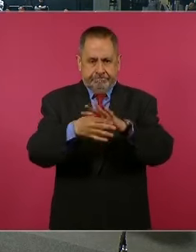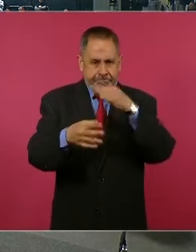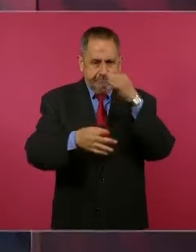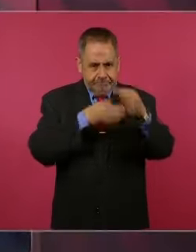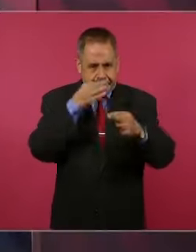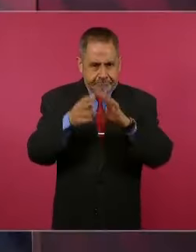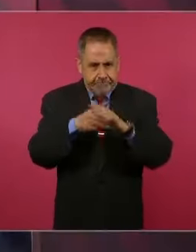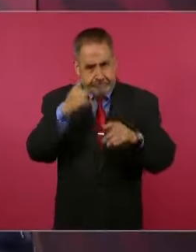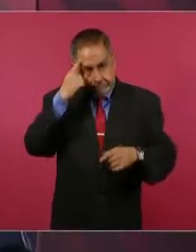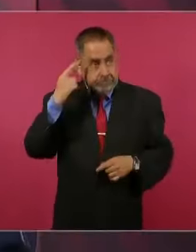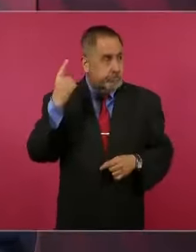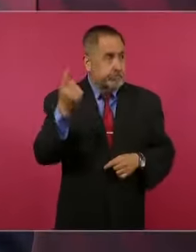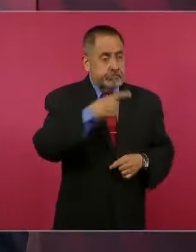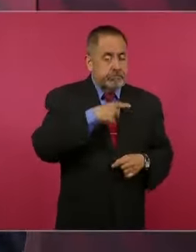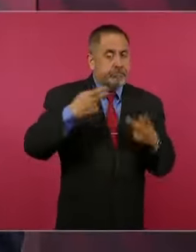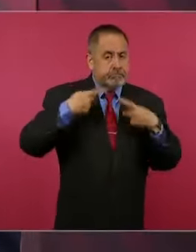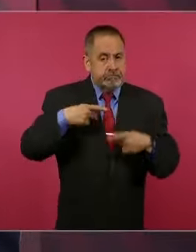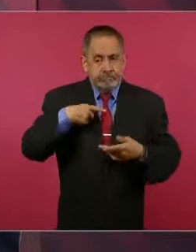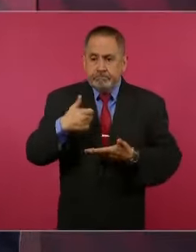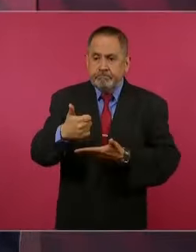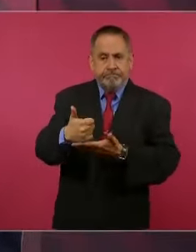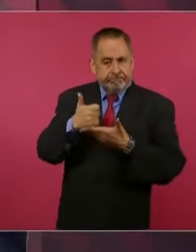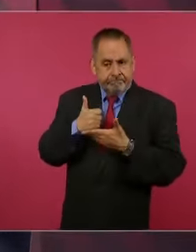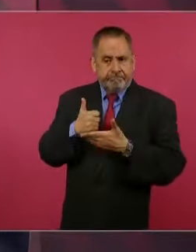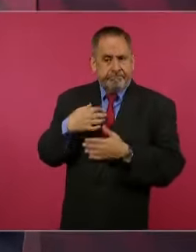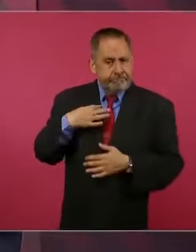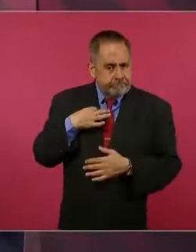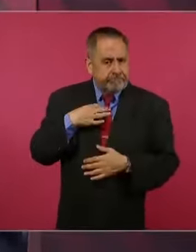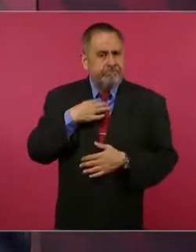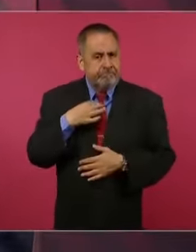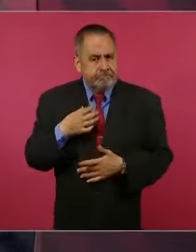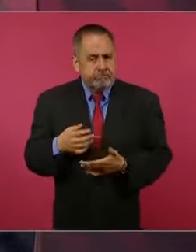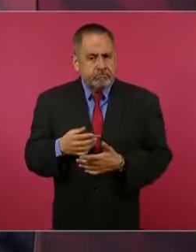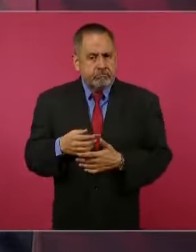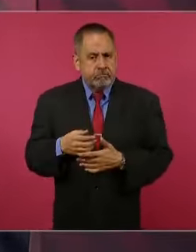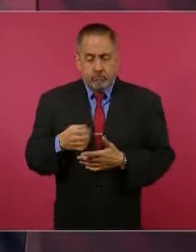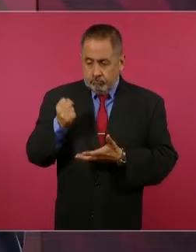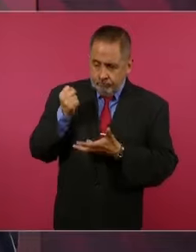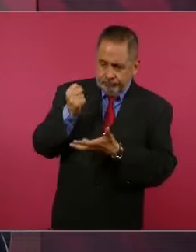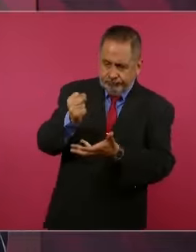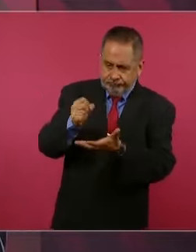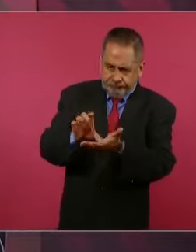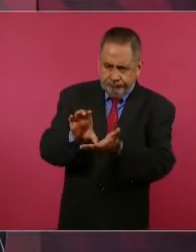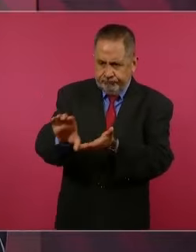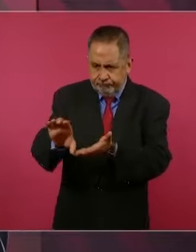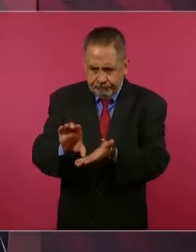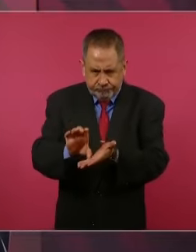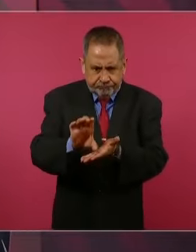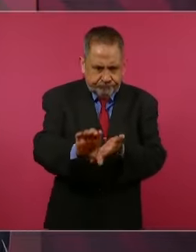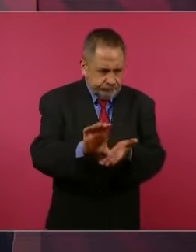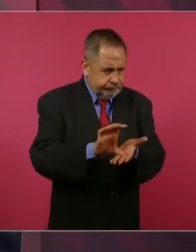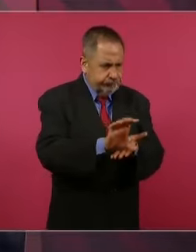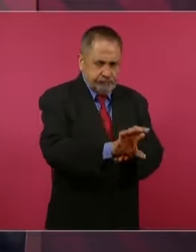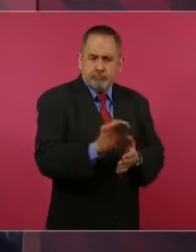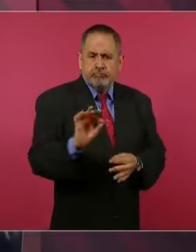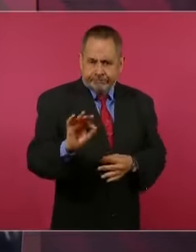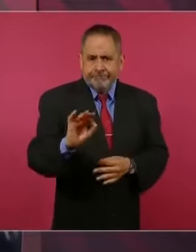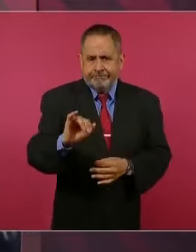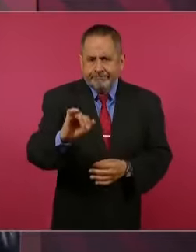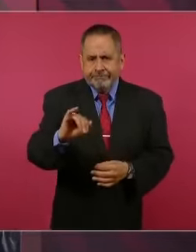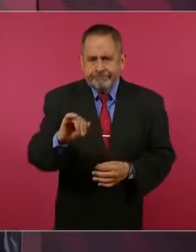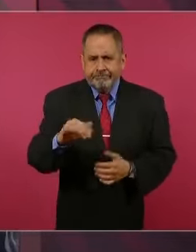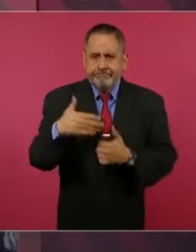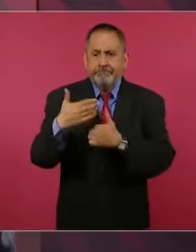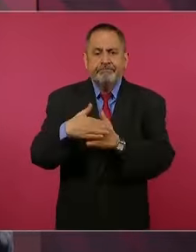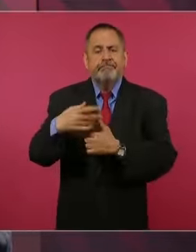para que la gente nos ayude van a tener estos fondos para